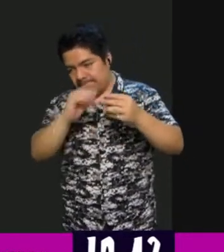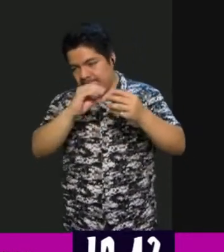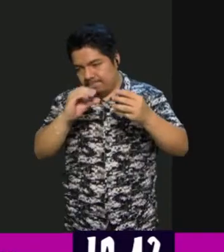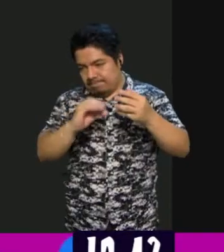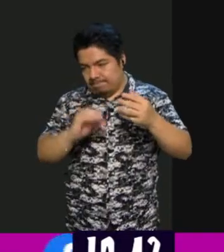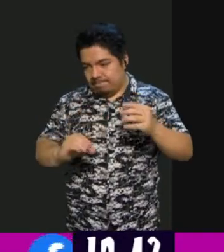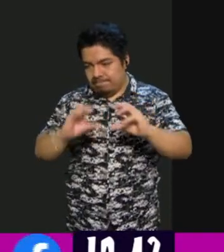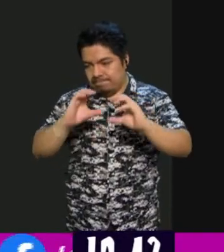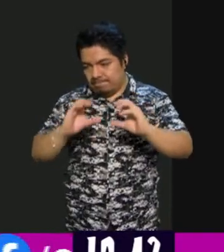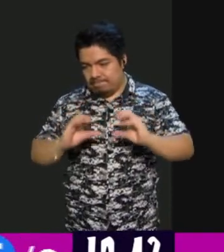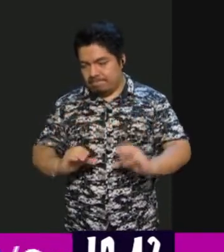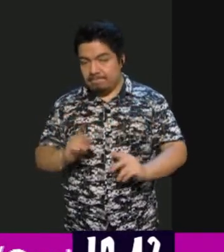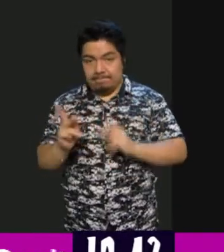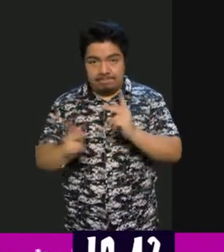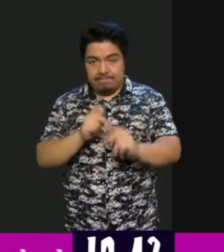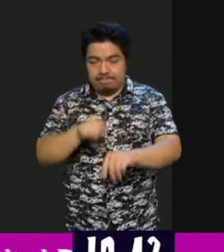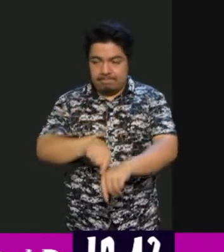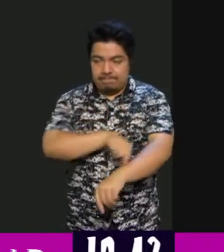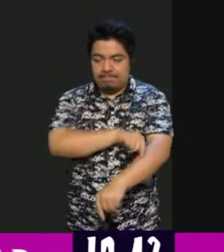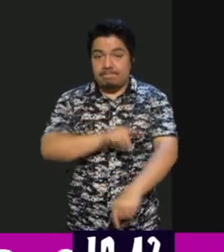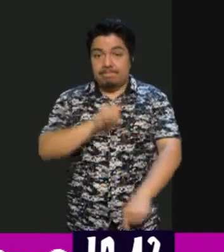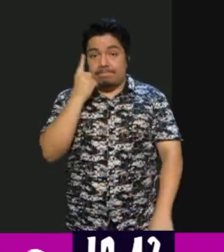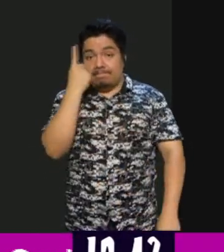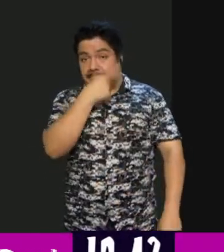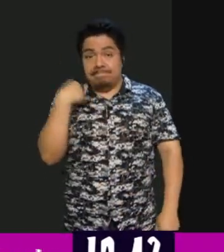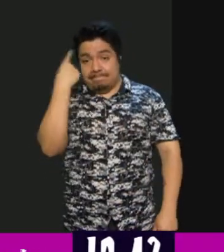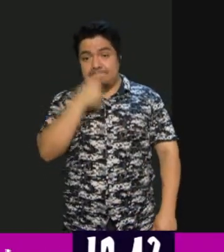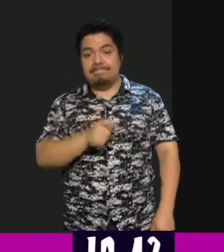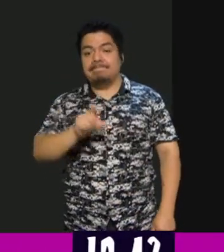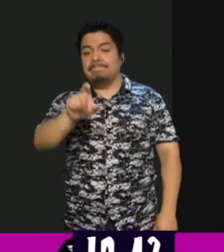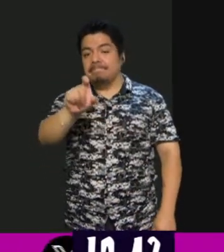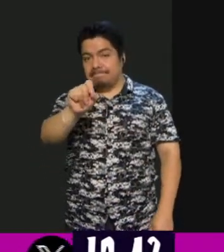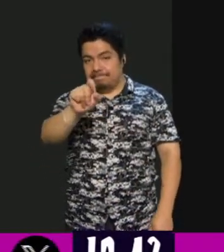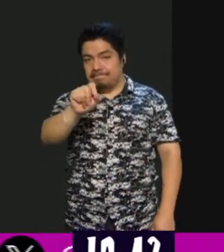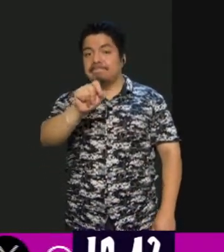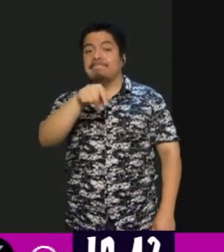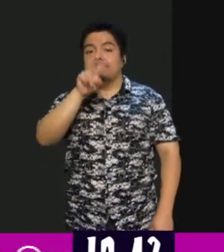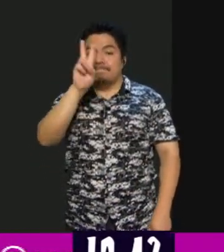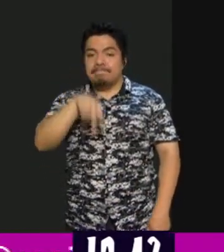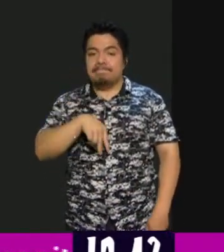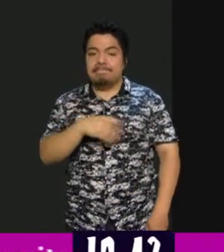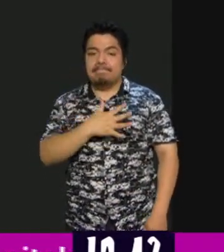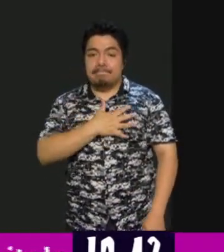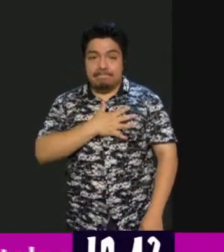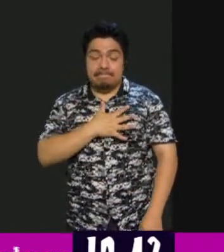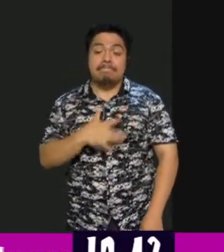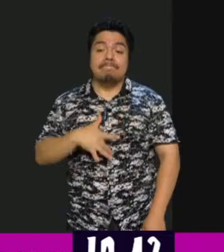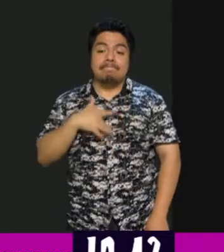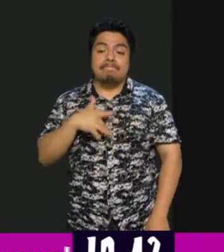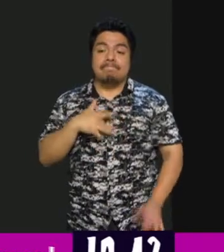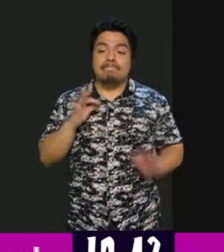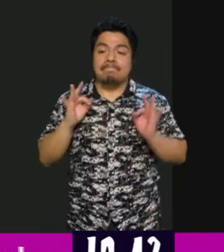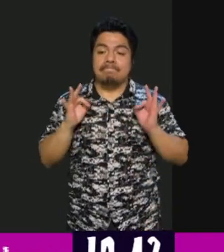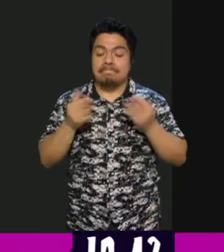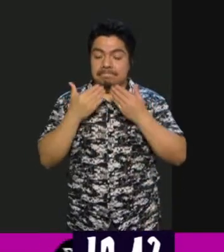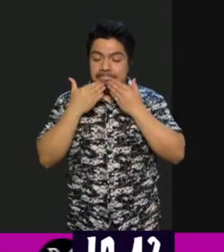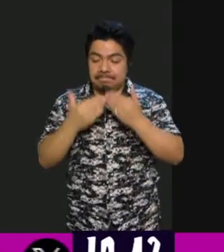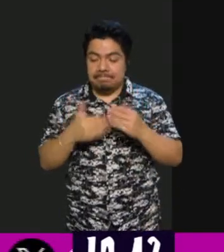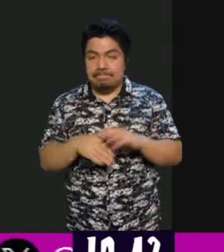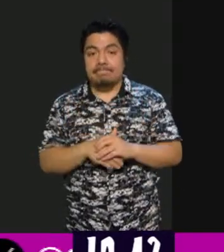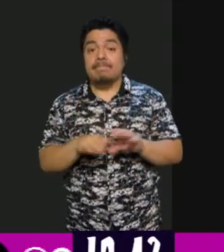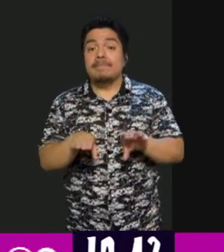alargando la conversación, y fue 1 hora 20 minutos. La verdad es que yo te puedo decir que me siento muy satisfecho de